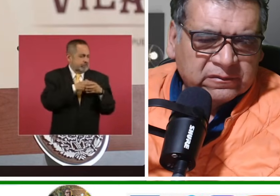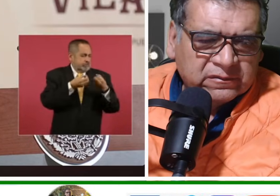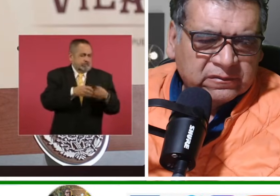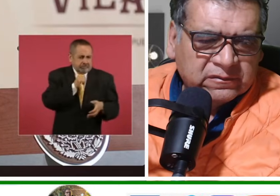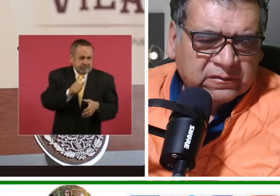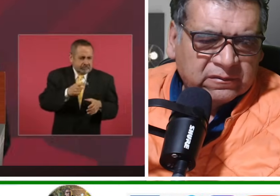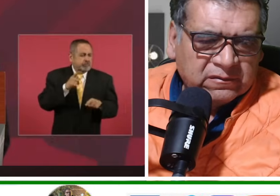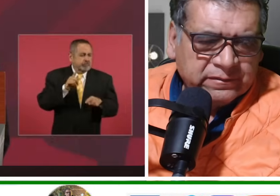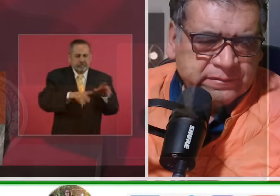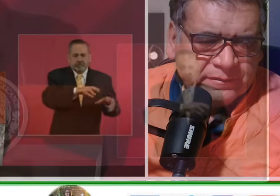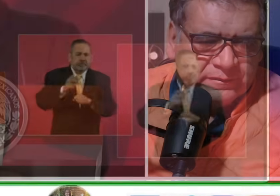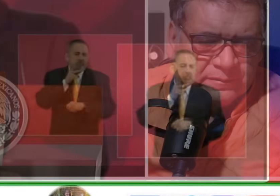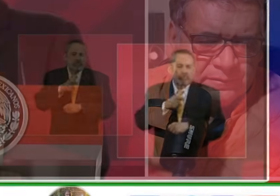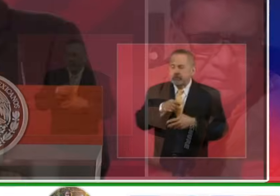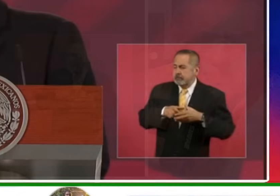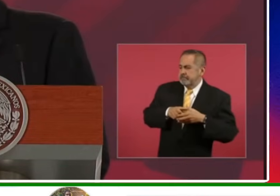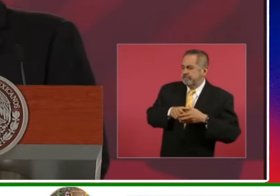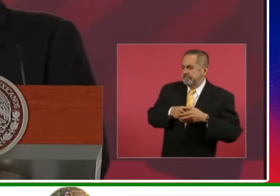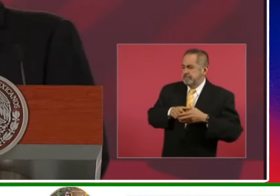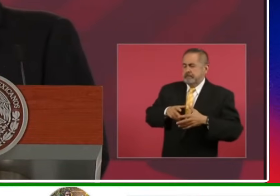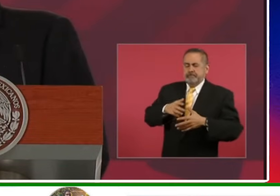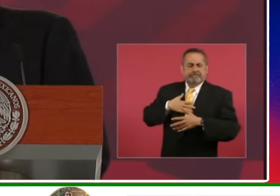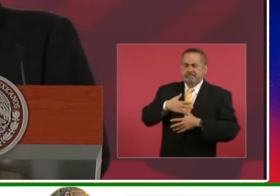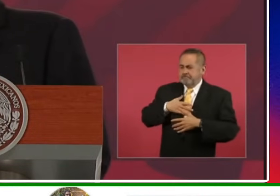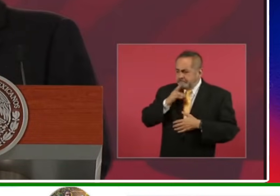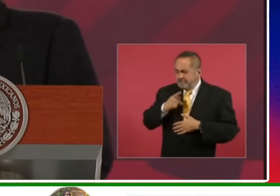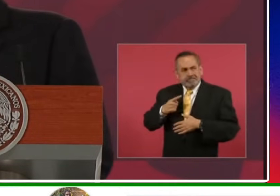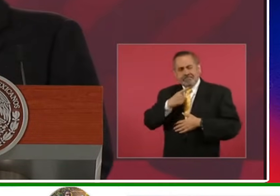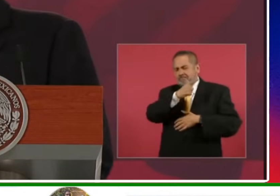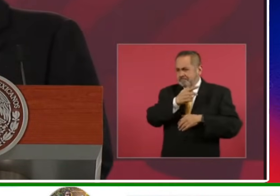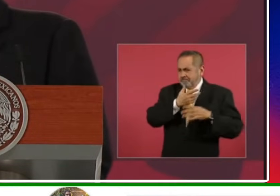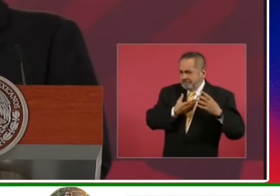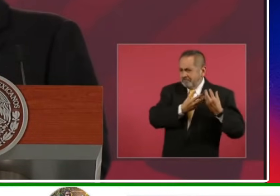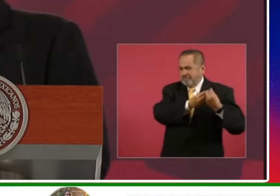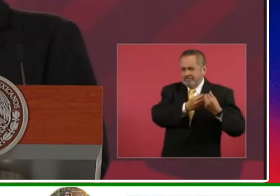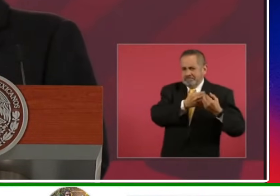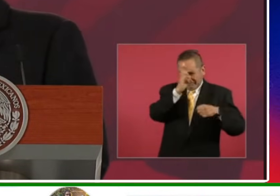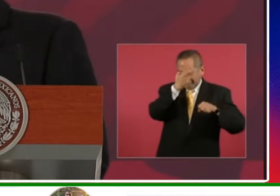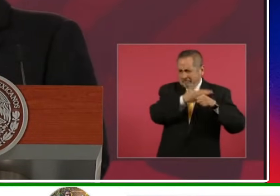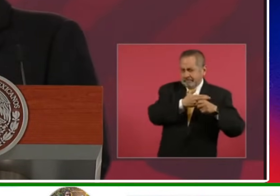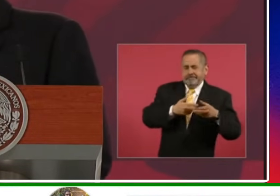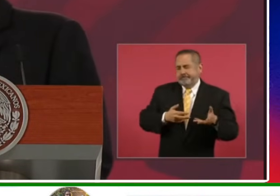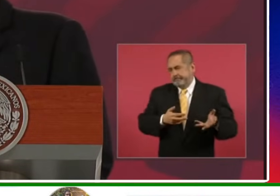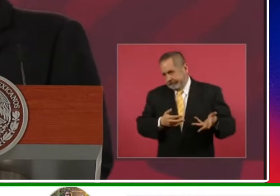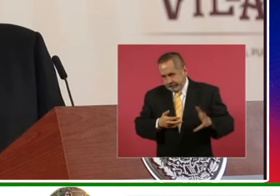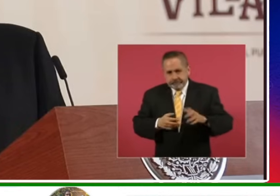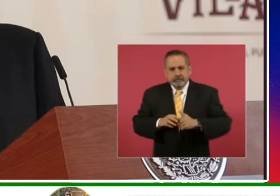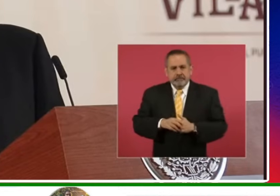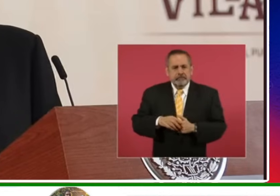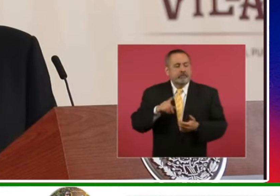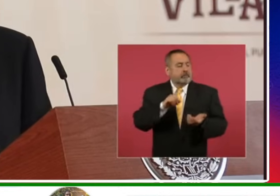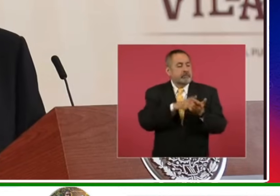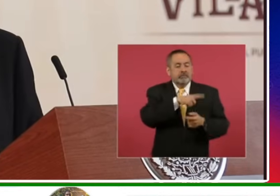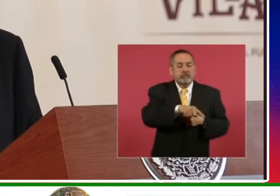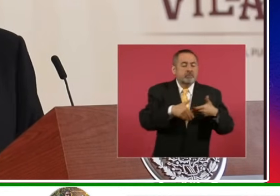mexicanos, ellos eran los que estaban más ofendidos, pero además también había mucha